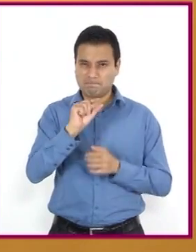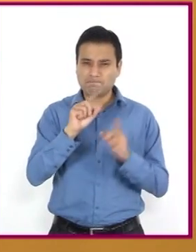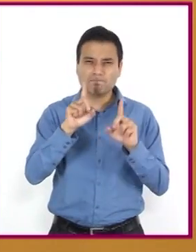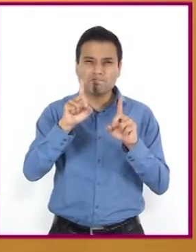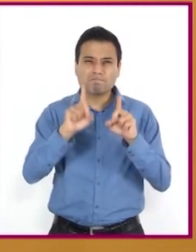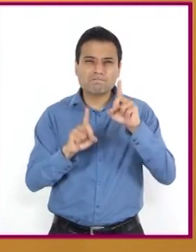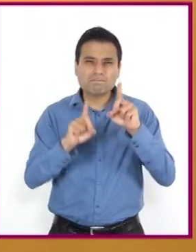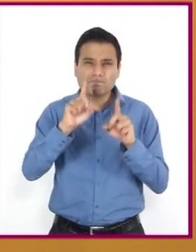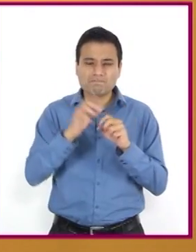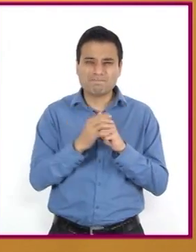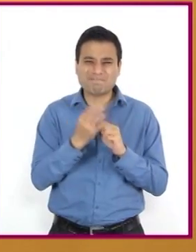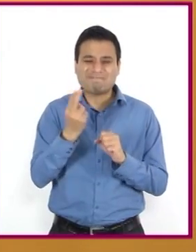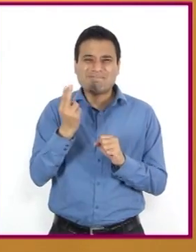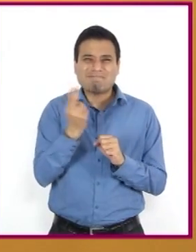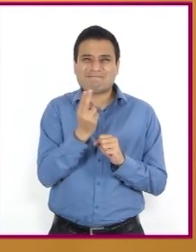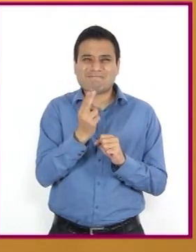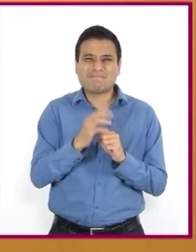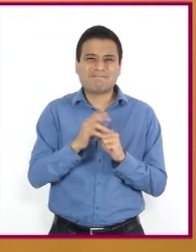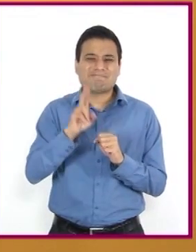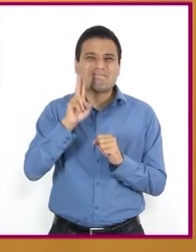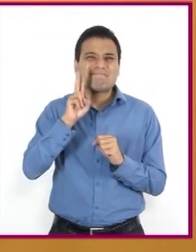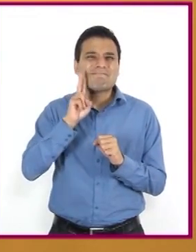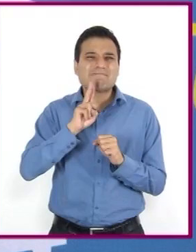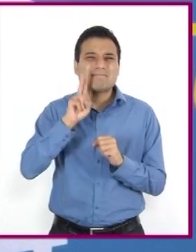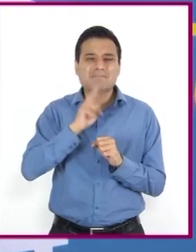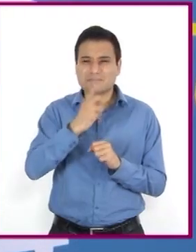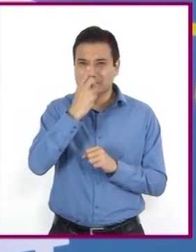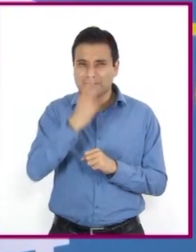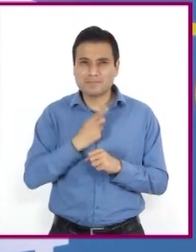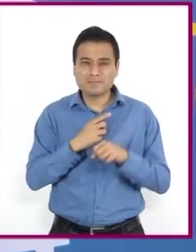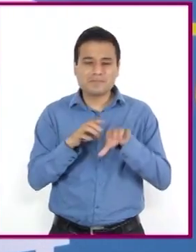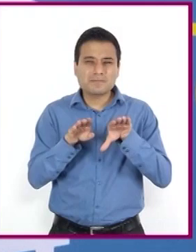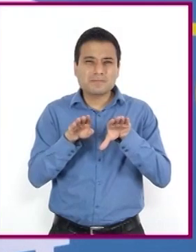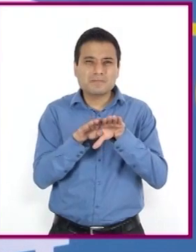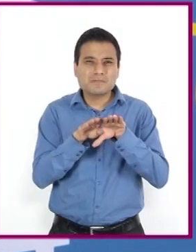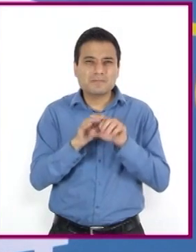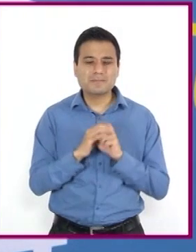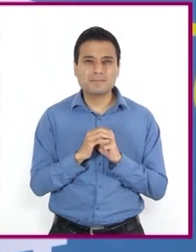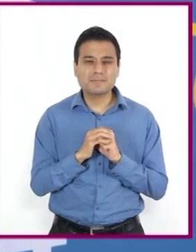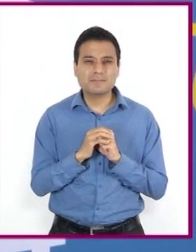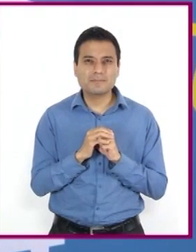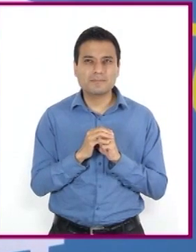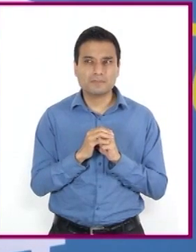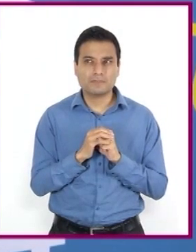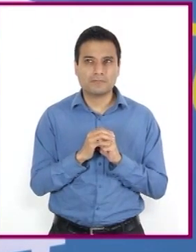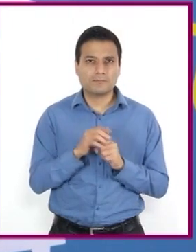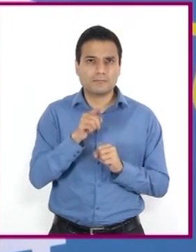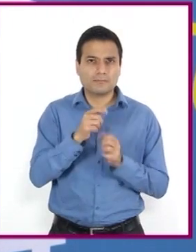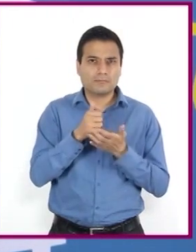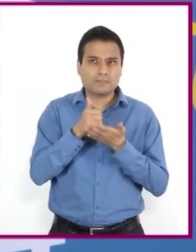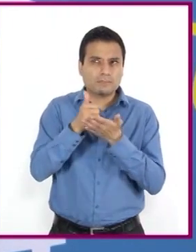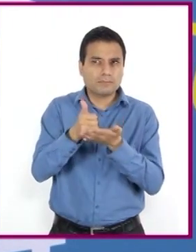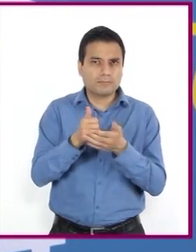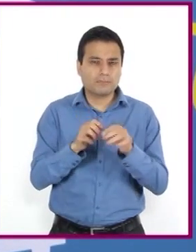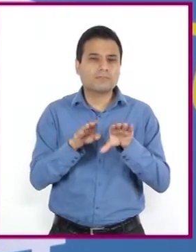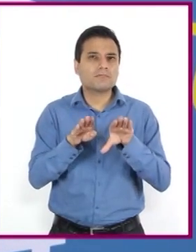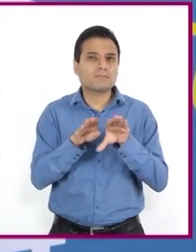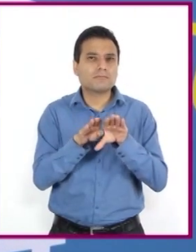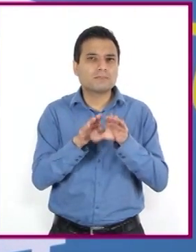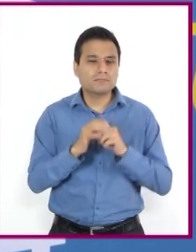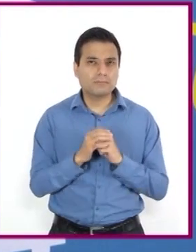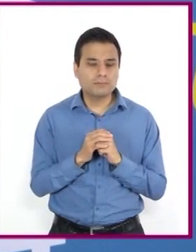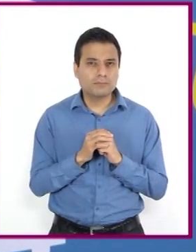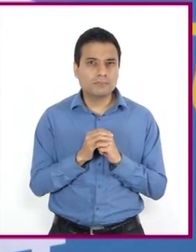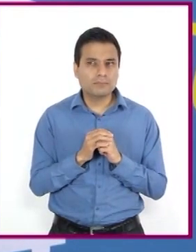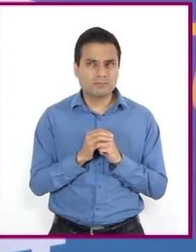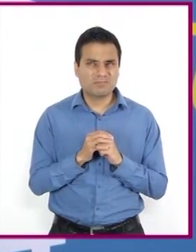duda y solo necesito una pequeña pista. ¿Ustedes cómo le ayudarían a Giancarlo? ¿Qué